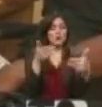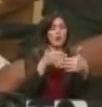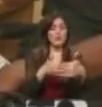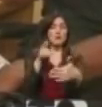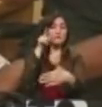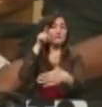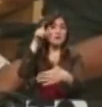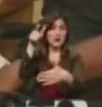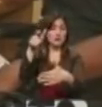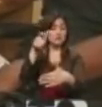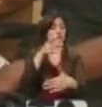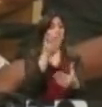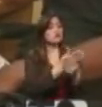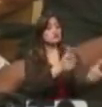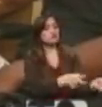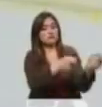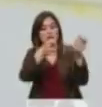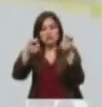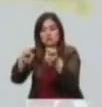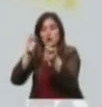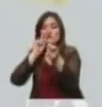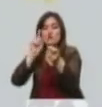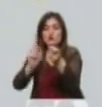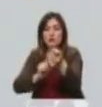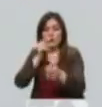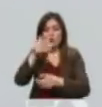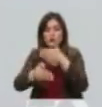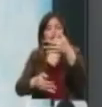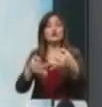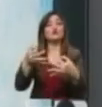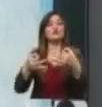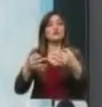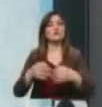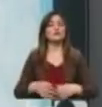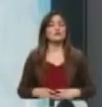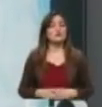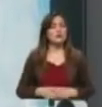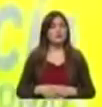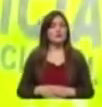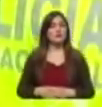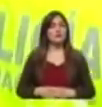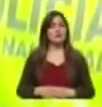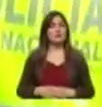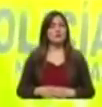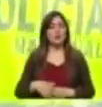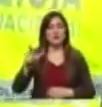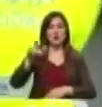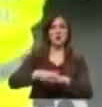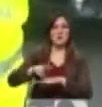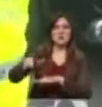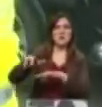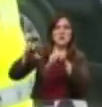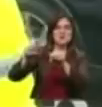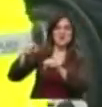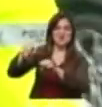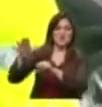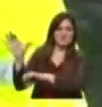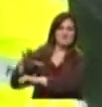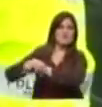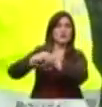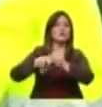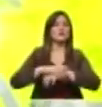que los fiscales que llevan los casos de abusos las incluyan en los procesos como pruebas y así poder acusar a los depravados